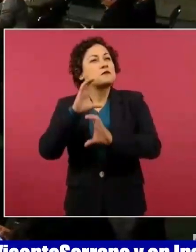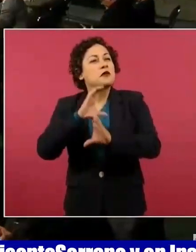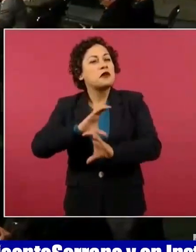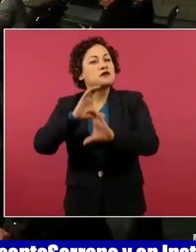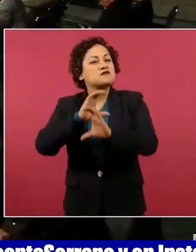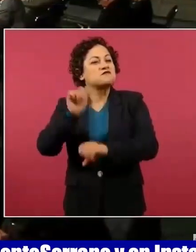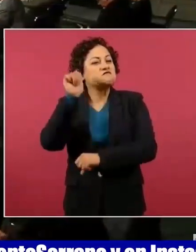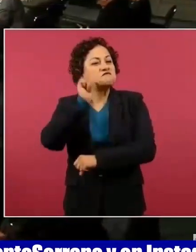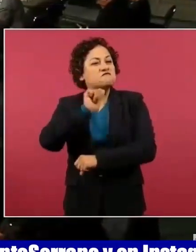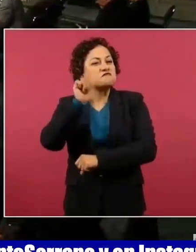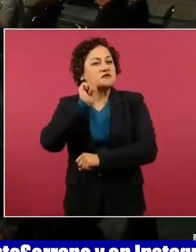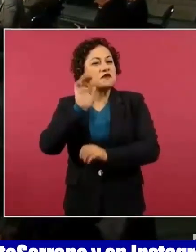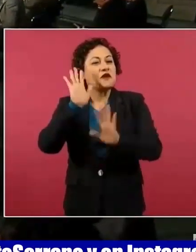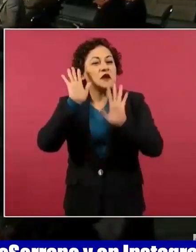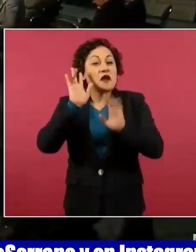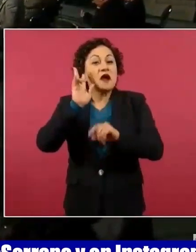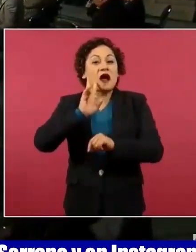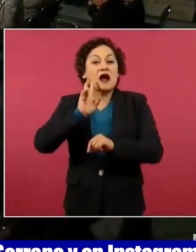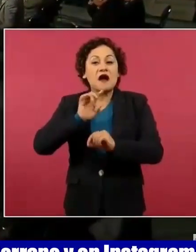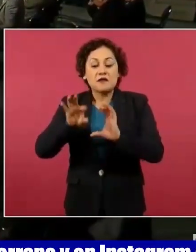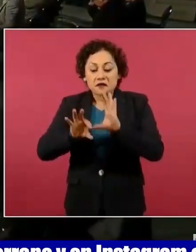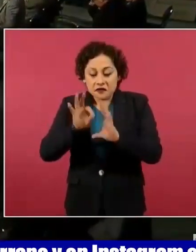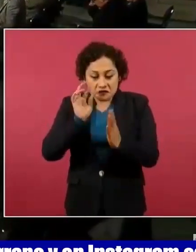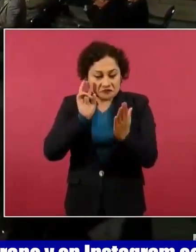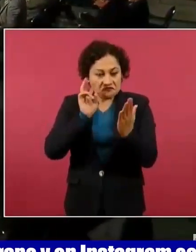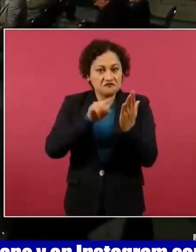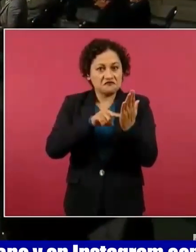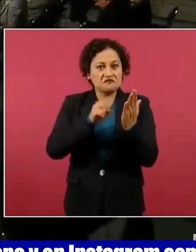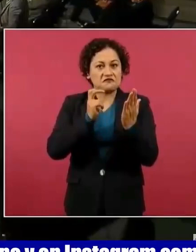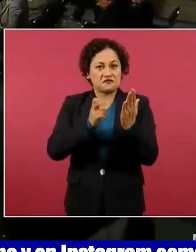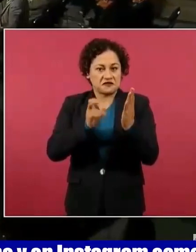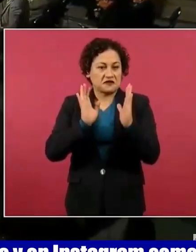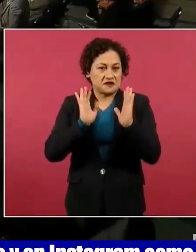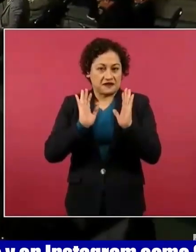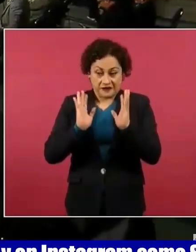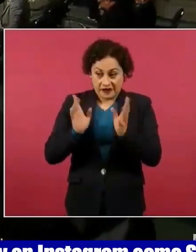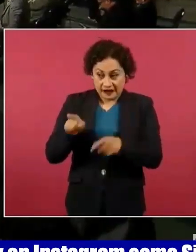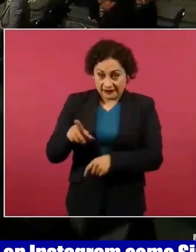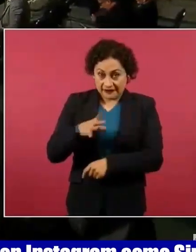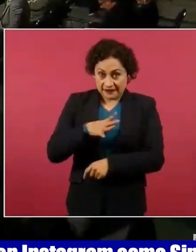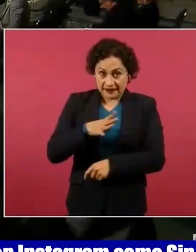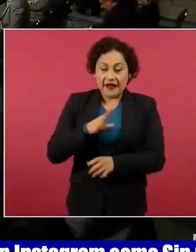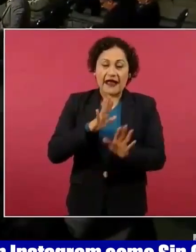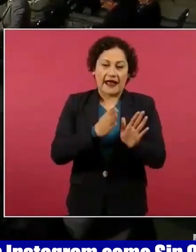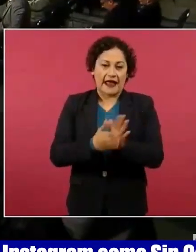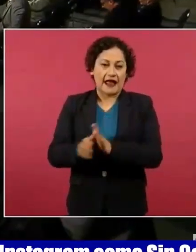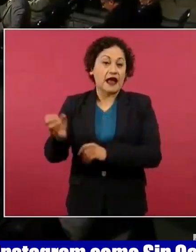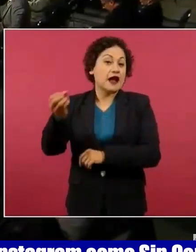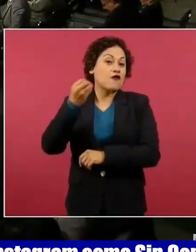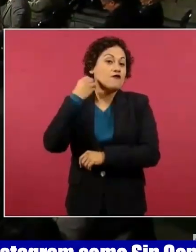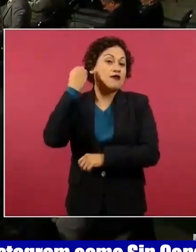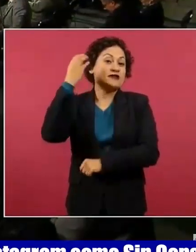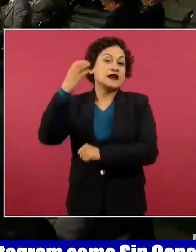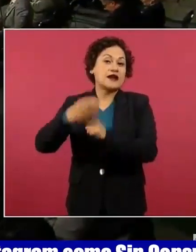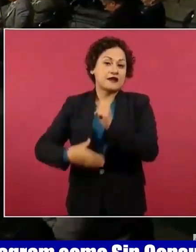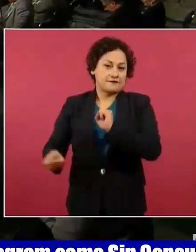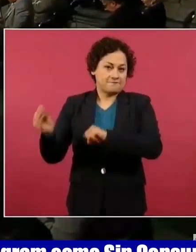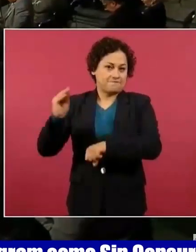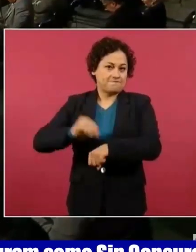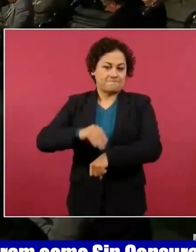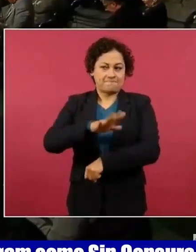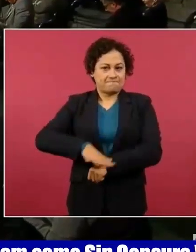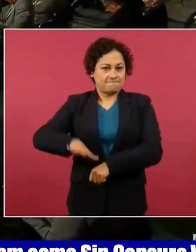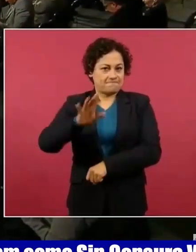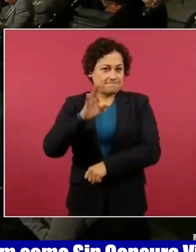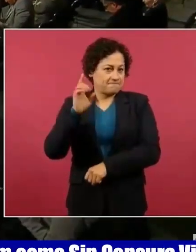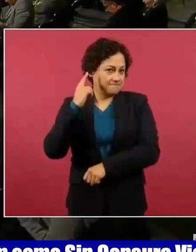Claudia Sheinbaum, a Marcelo Ebrard. ¿Sabe quién no mencionó? A Ricardo Monreal. Ese